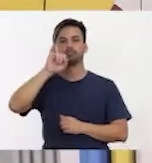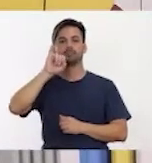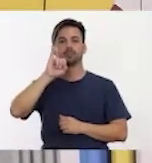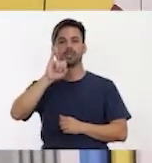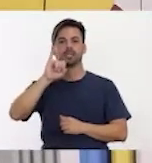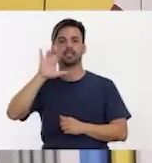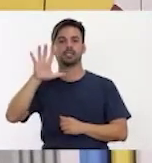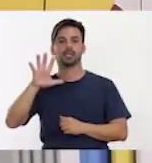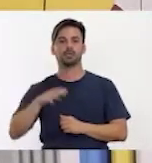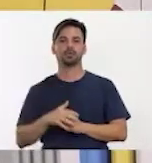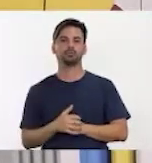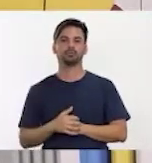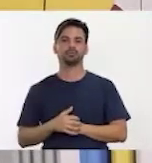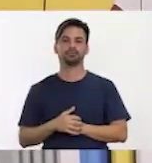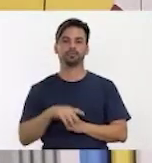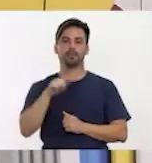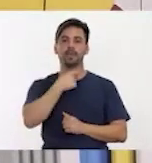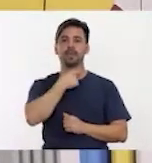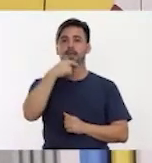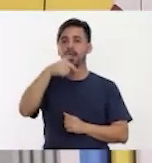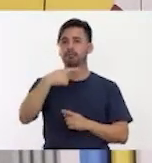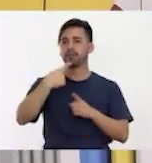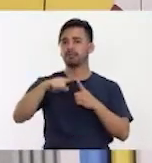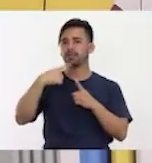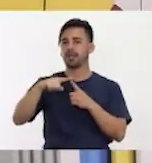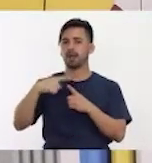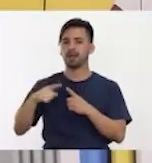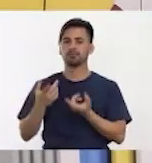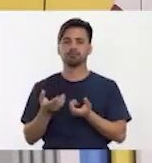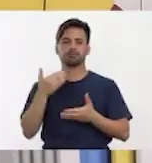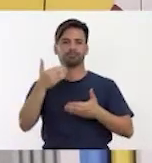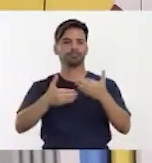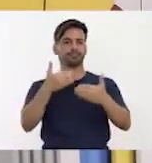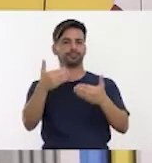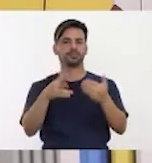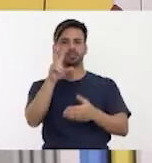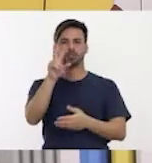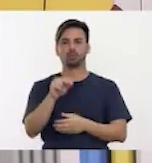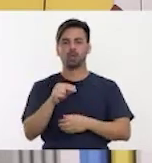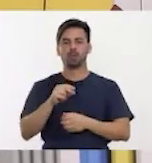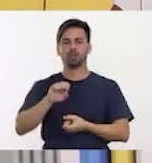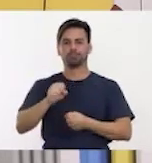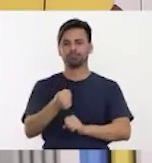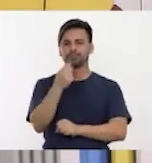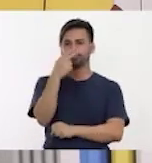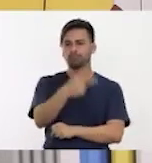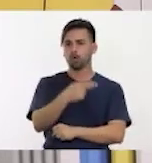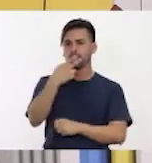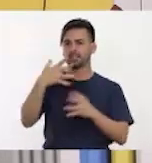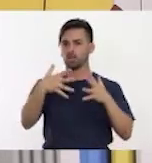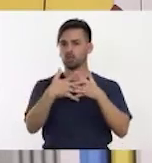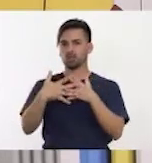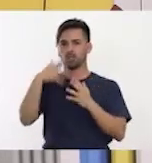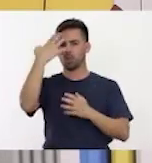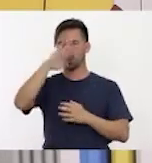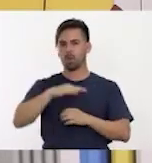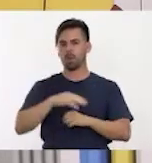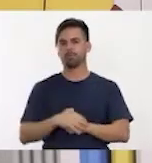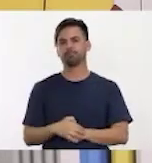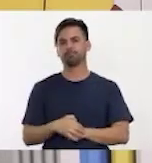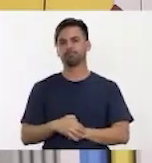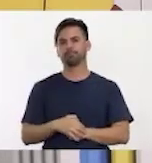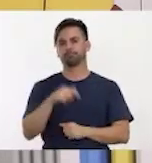En este caso, deberán ustedes ejemplificar los mecanismos de dominación neocolonial que impone Estados Unidos a